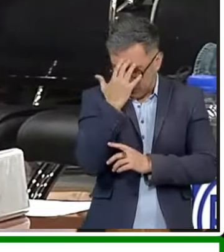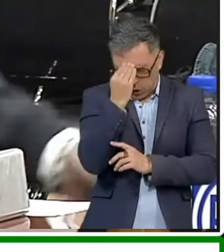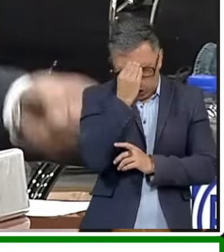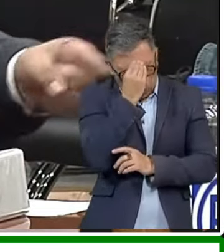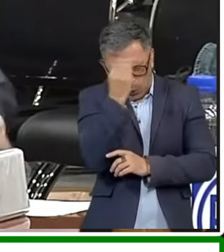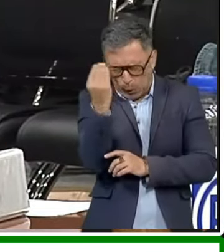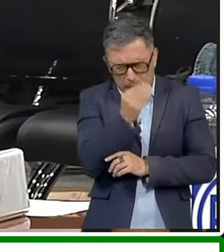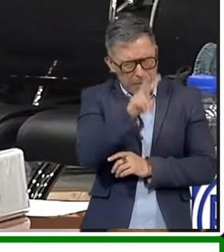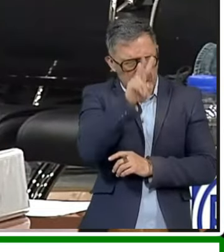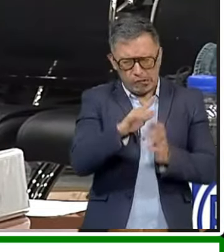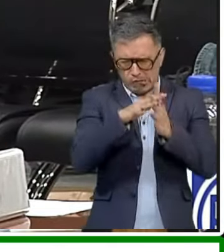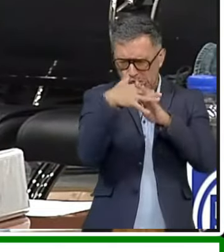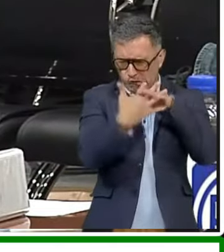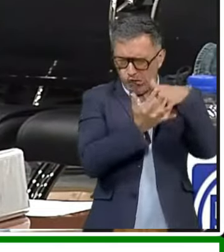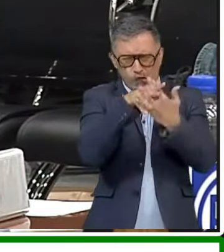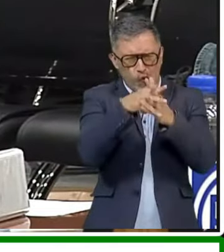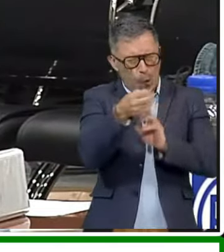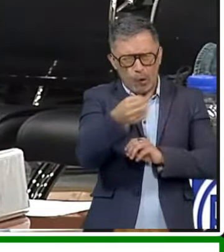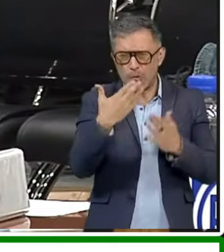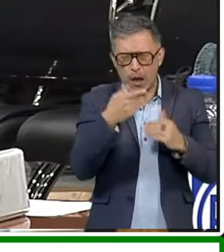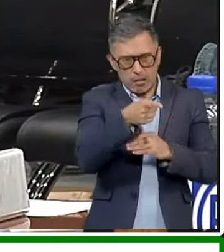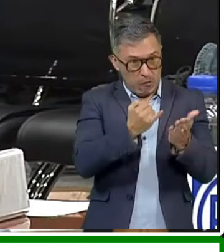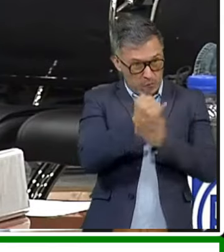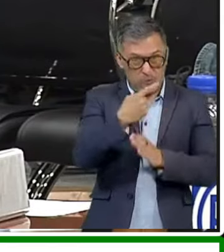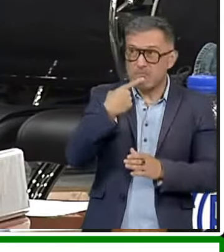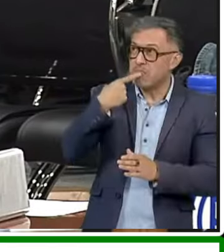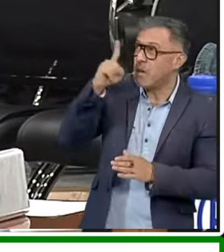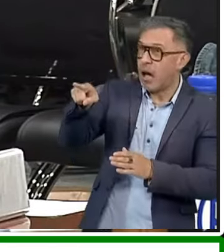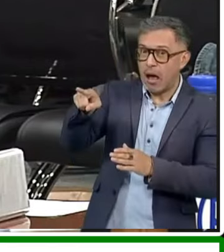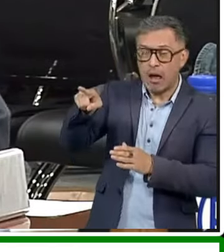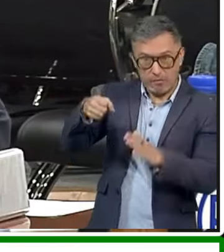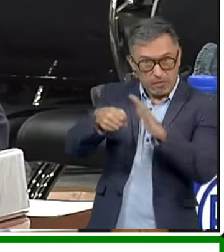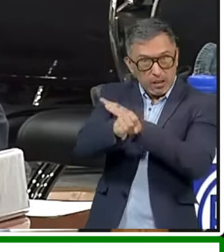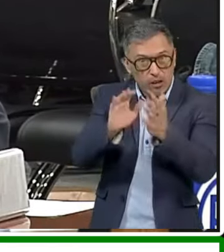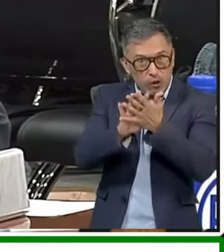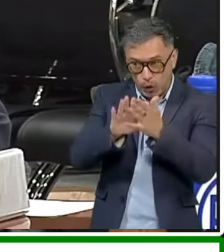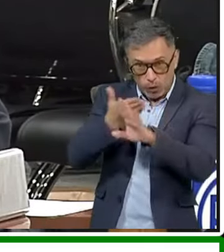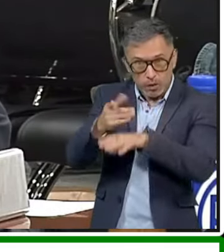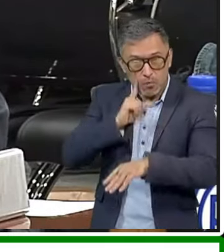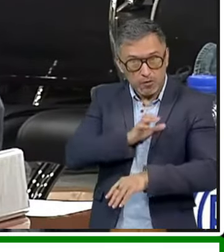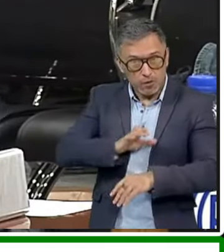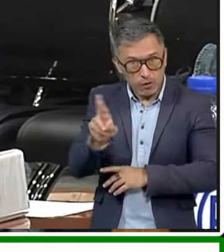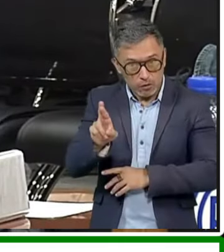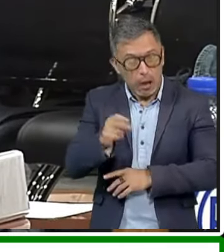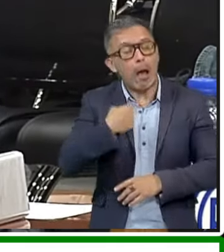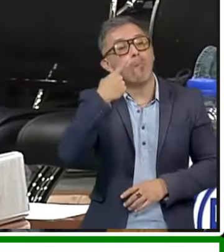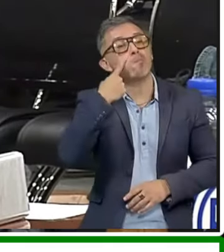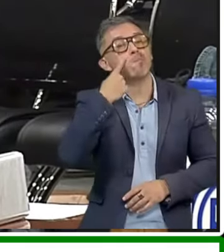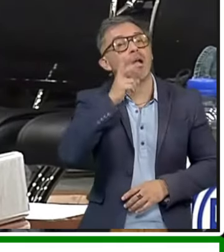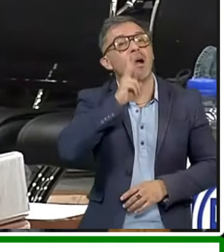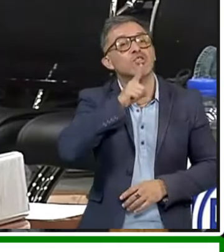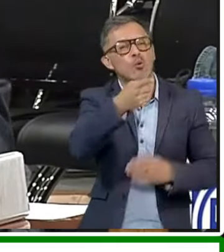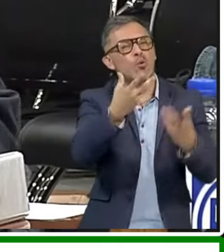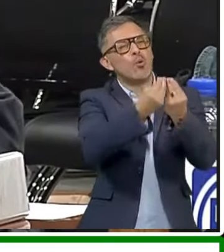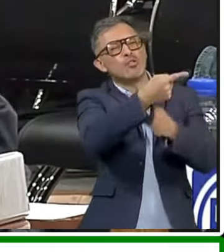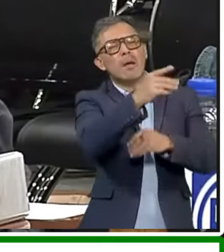no tiene ni pie ni cabeza, dicte medidas penales contra Xóchitl Gálvez, lo quiero ver. Le hace daño juntarse con